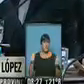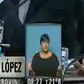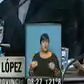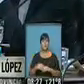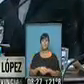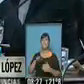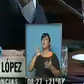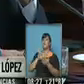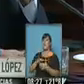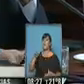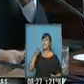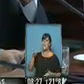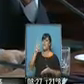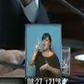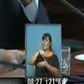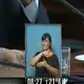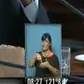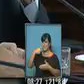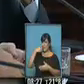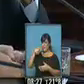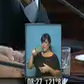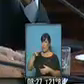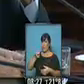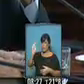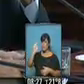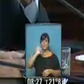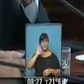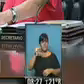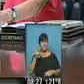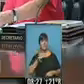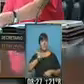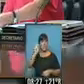pedido de nulidad de ustedes, ¿se va a resolver al final del juicio? Se va a resolver al final del juicio. Lo postergaron para la